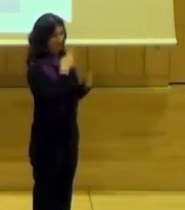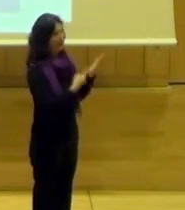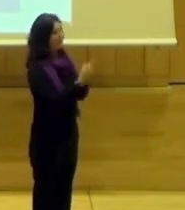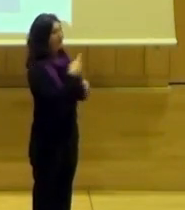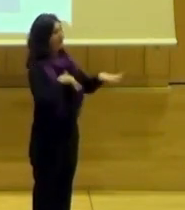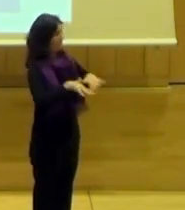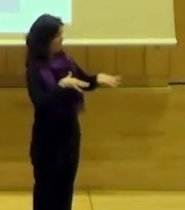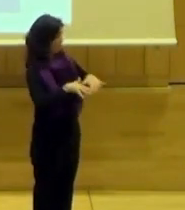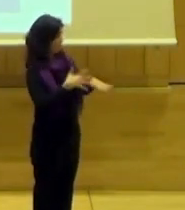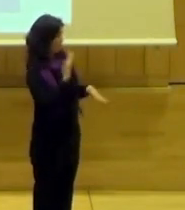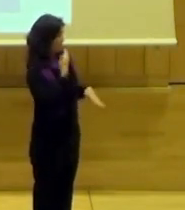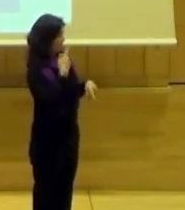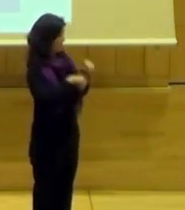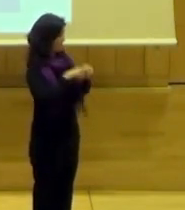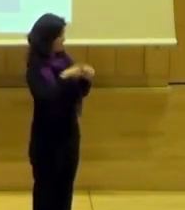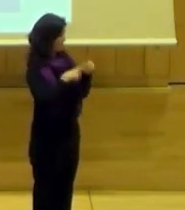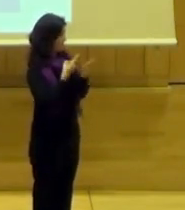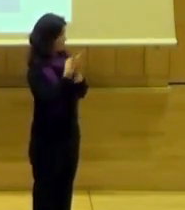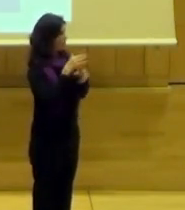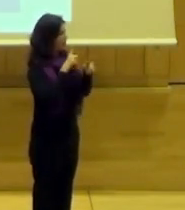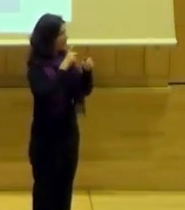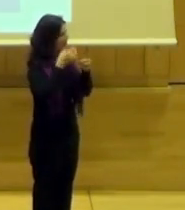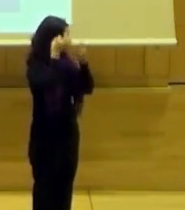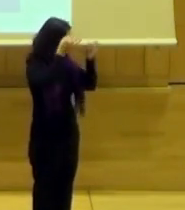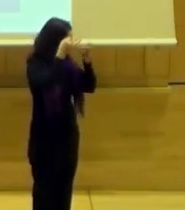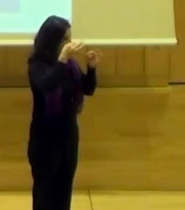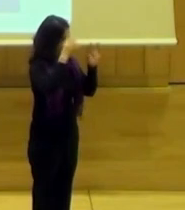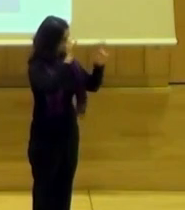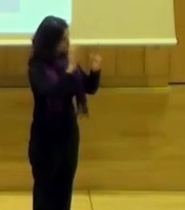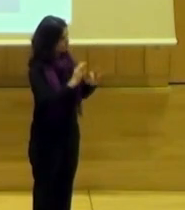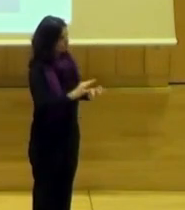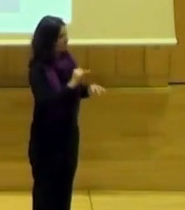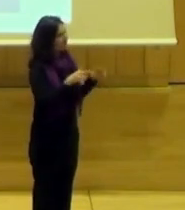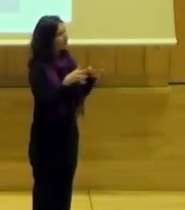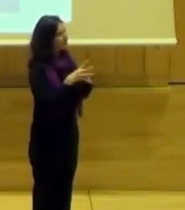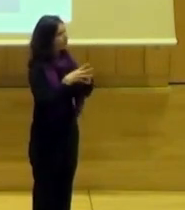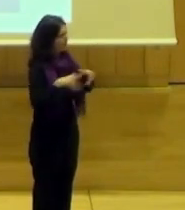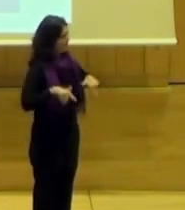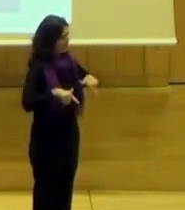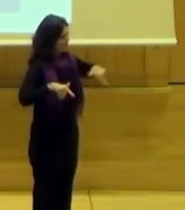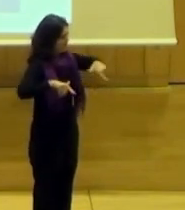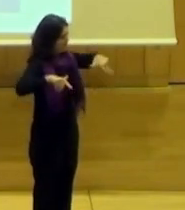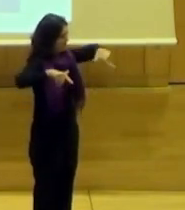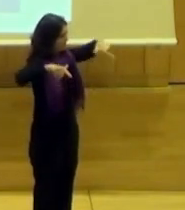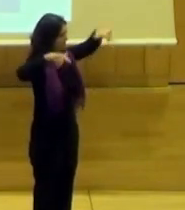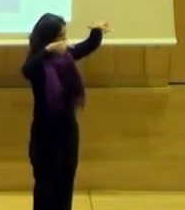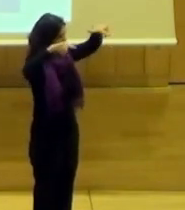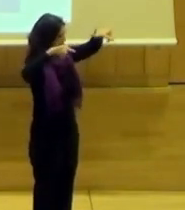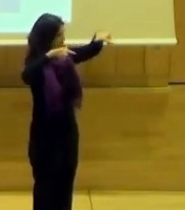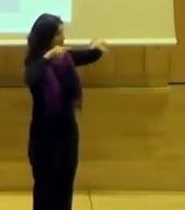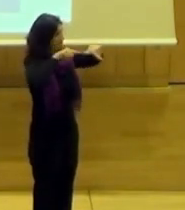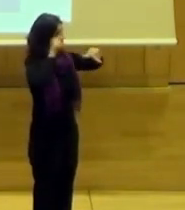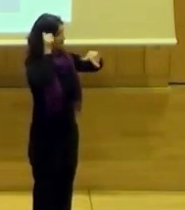El mapa de movilidad, por ejemplo, sin ir más lejos, es un detalle muy concreto sobre todo la estructura de capas que podemos ver en el